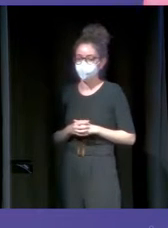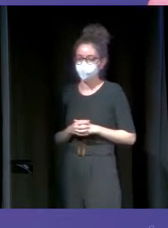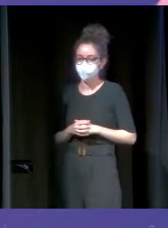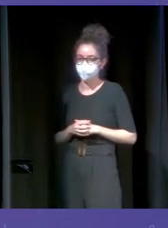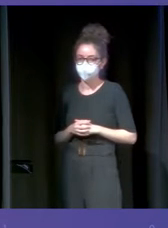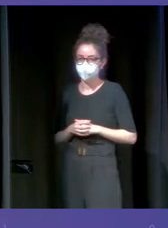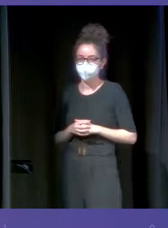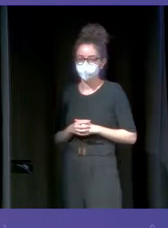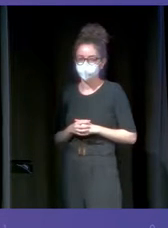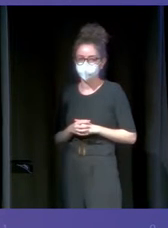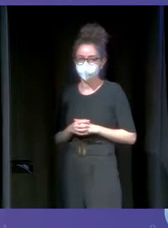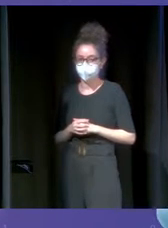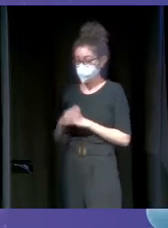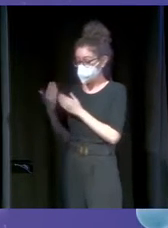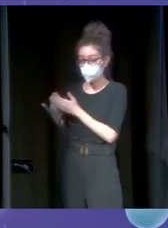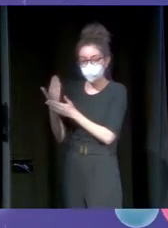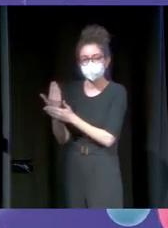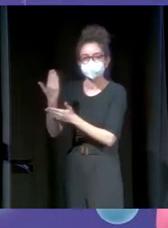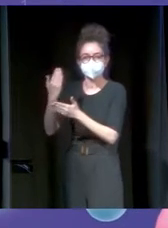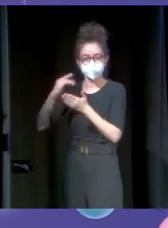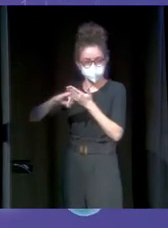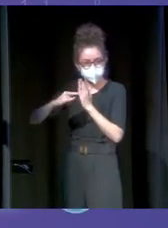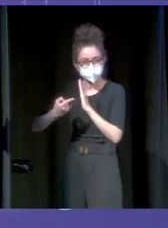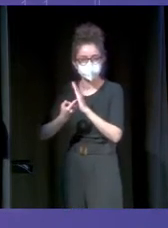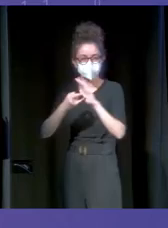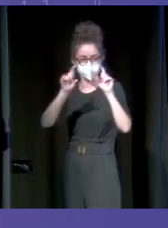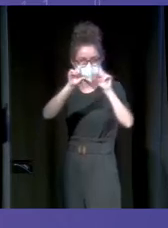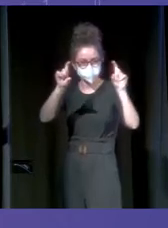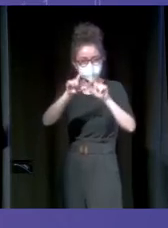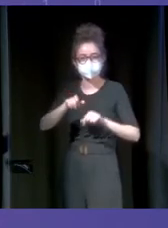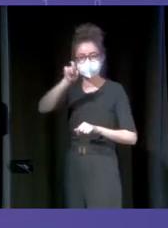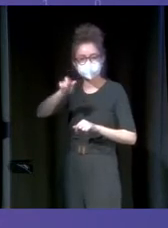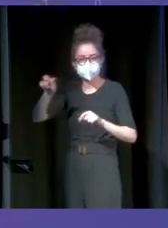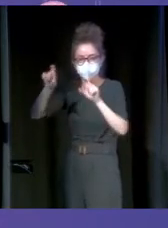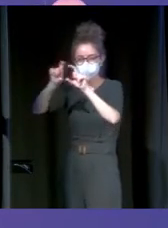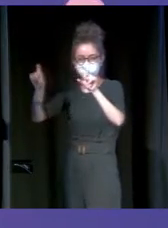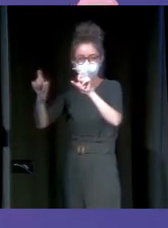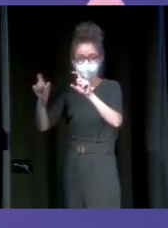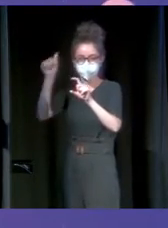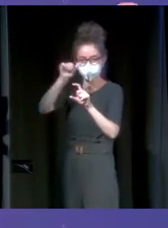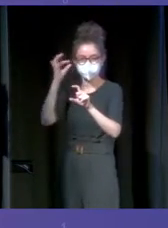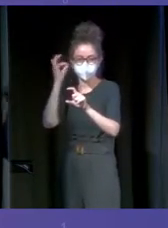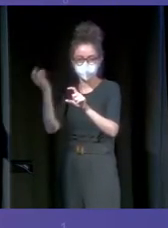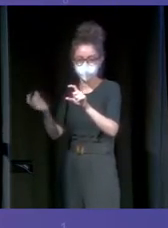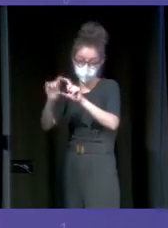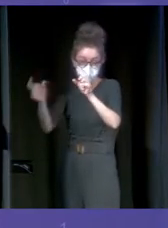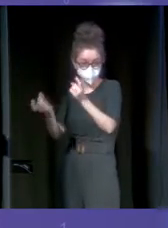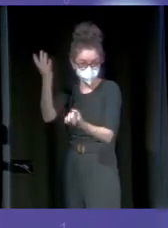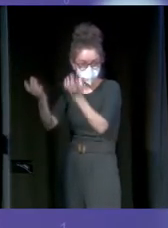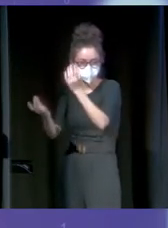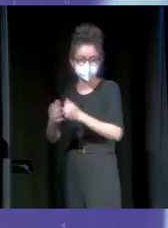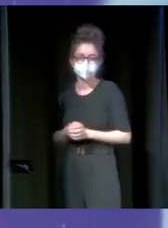a hablar de proyectos empresariales vamos a hablar de emprendedores y de emprendedoras vamos a compartir